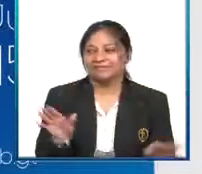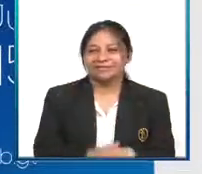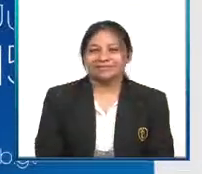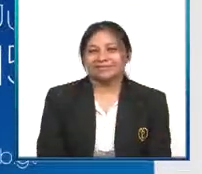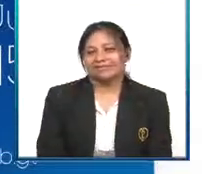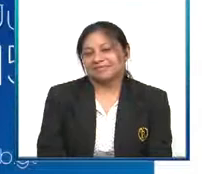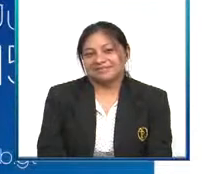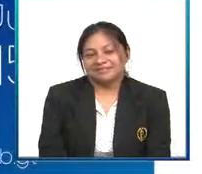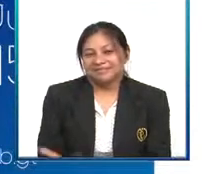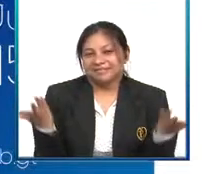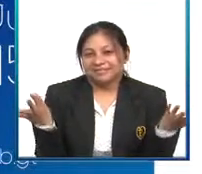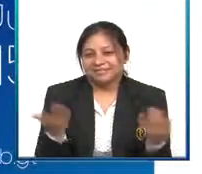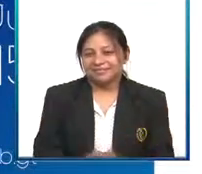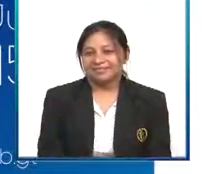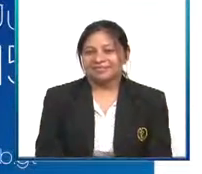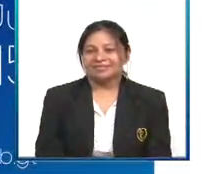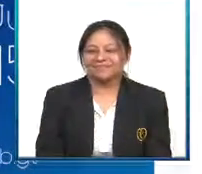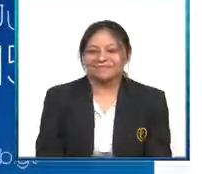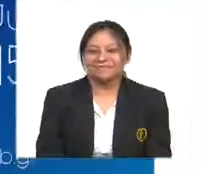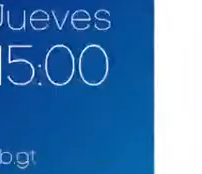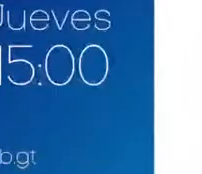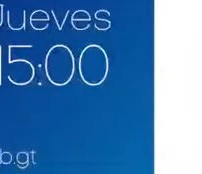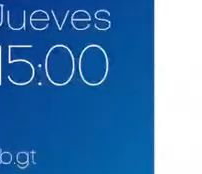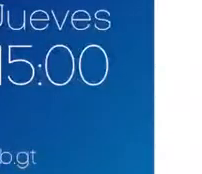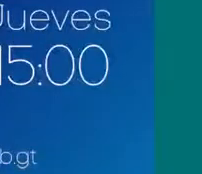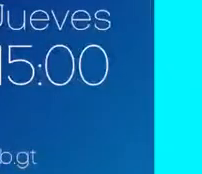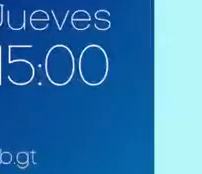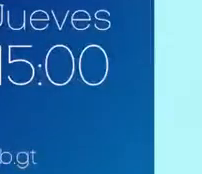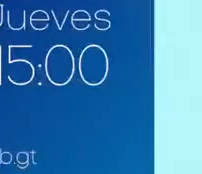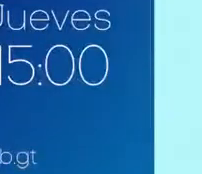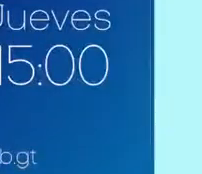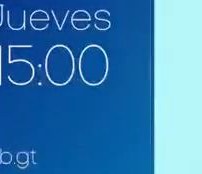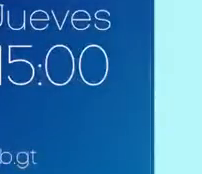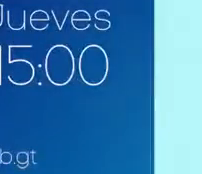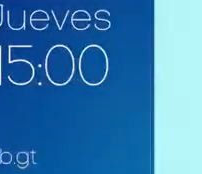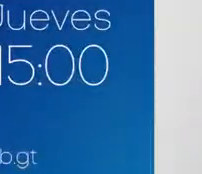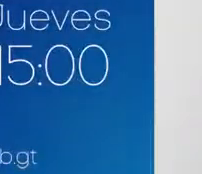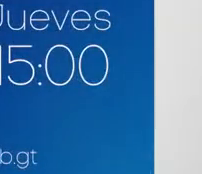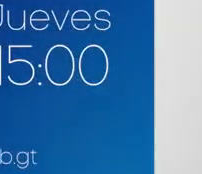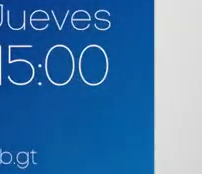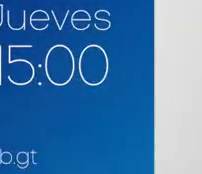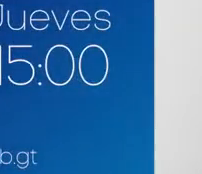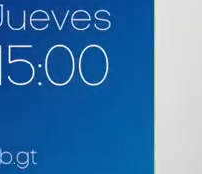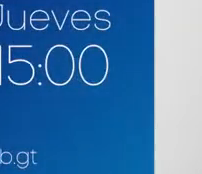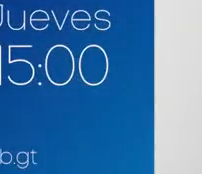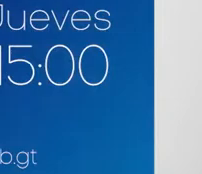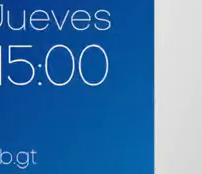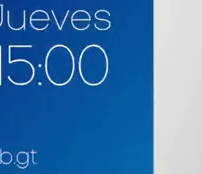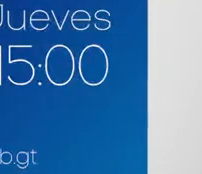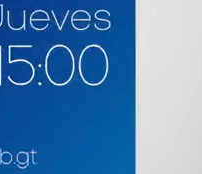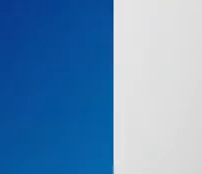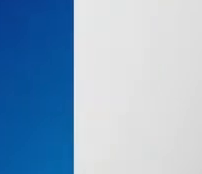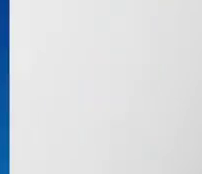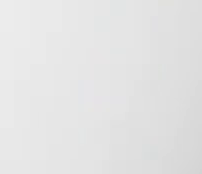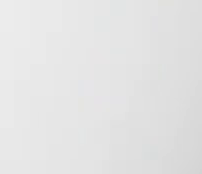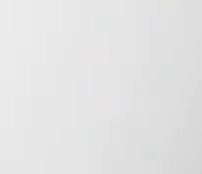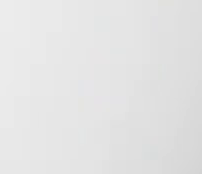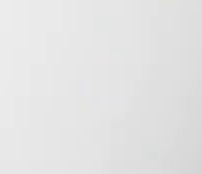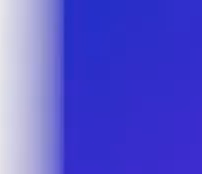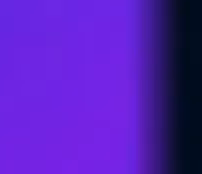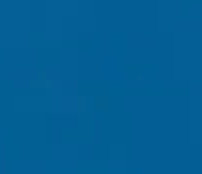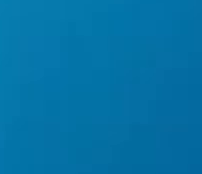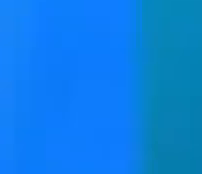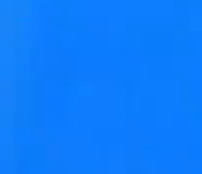salud. Entrevistas con profesionales en prevención y vida saludable. Hablemos de salud. Jueves, Canal